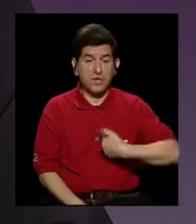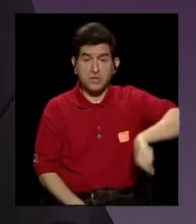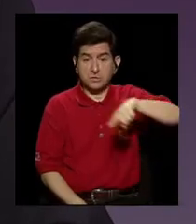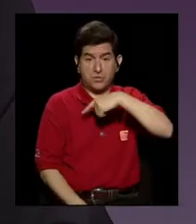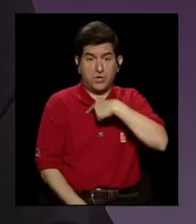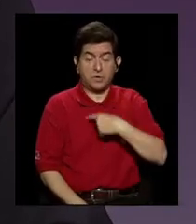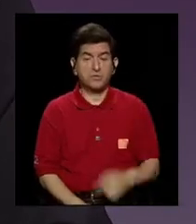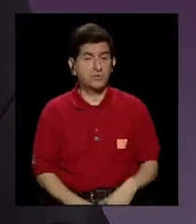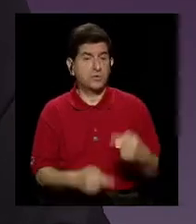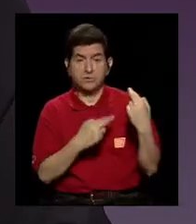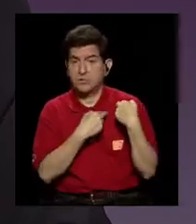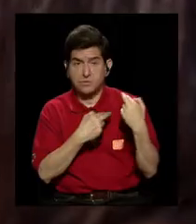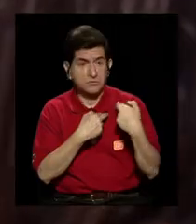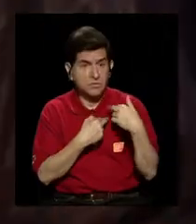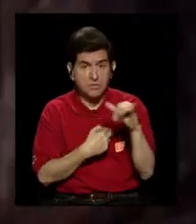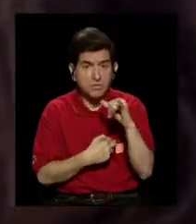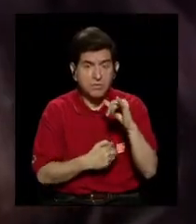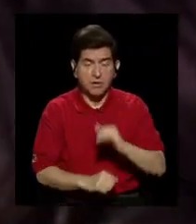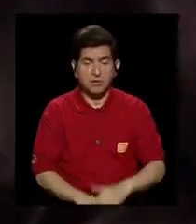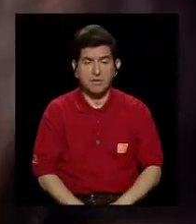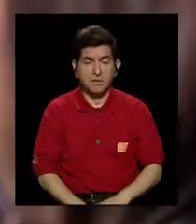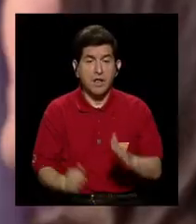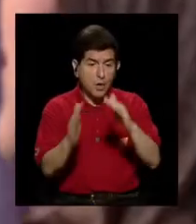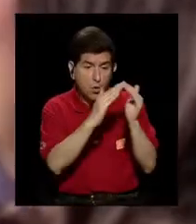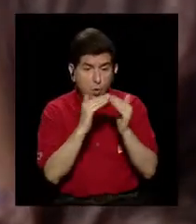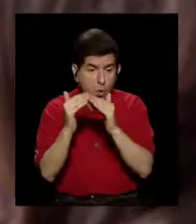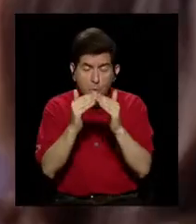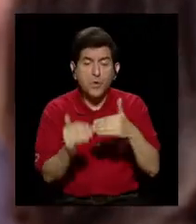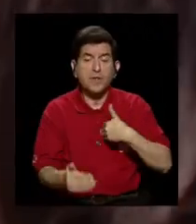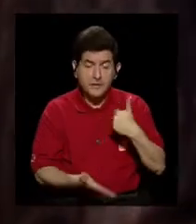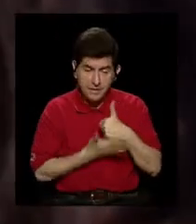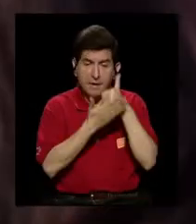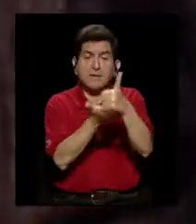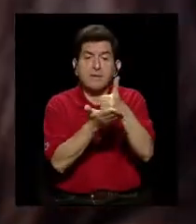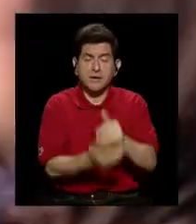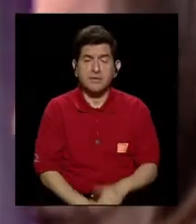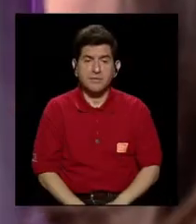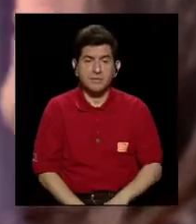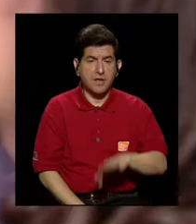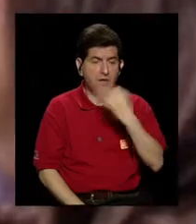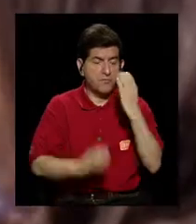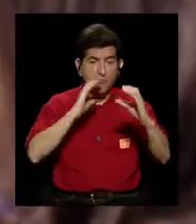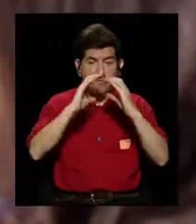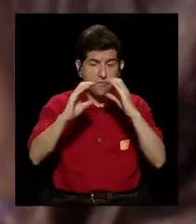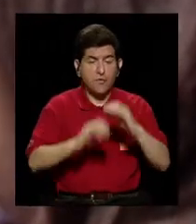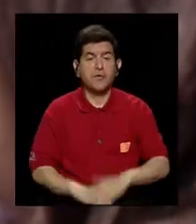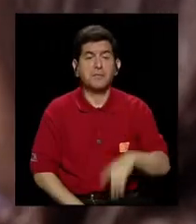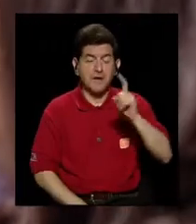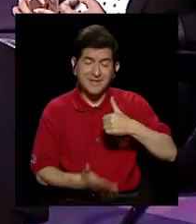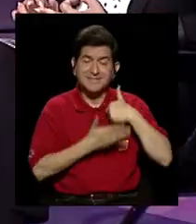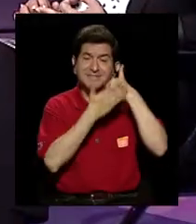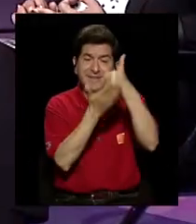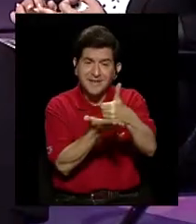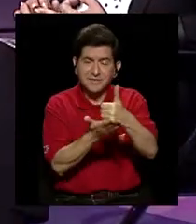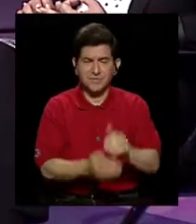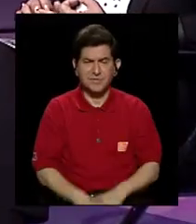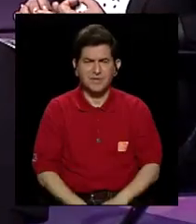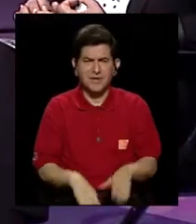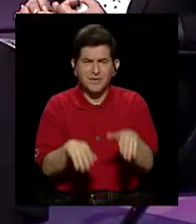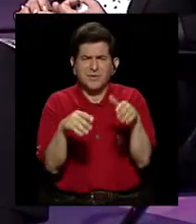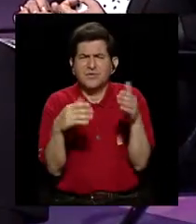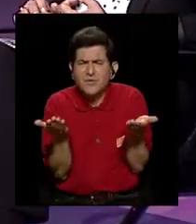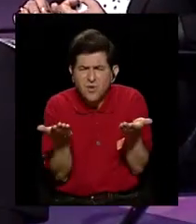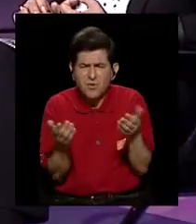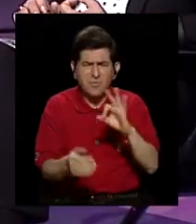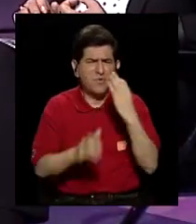somos responsables también. Que las comunidades tienen que ayudar, que los medios de comunicación tienen que ayudar. ¿Cómo pueden ayudar los